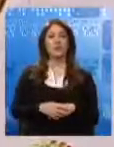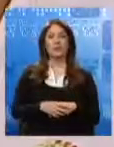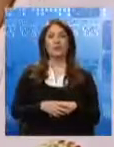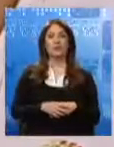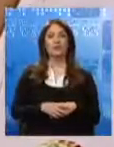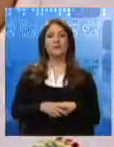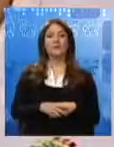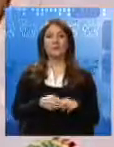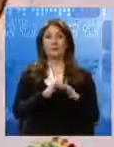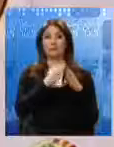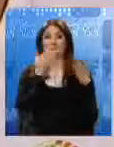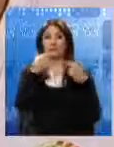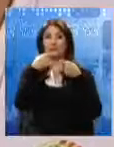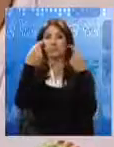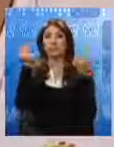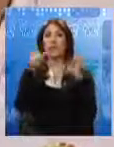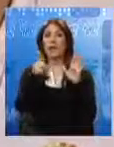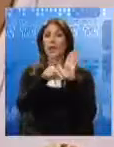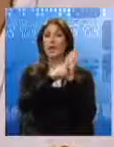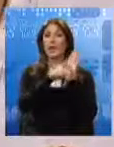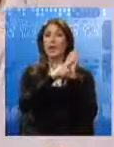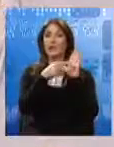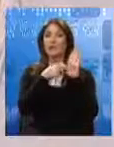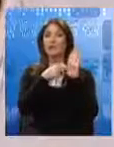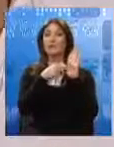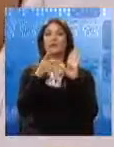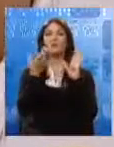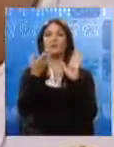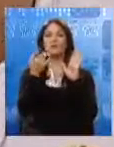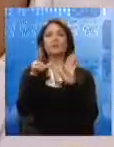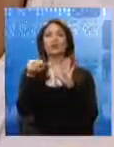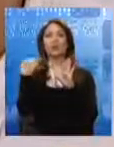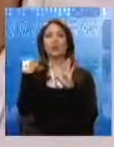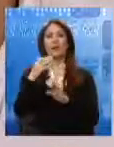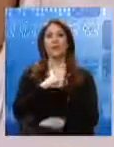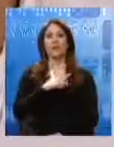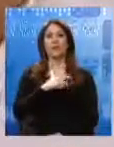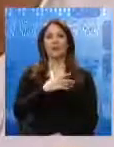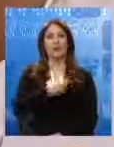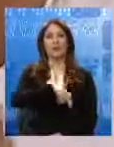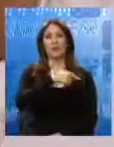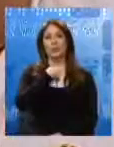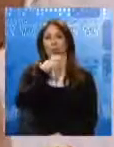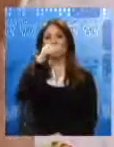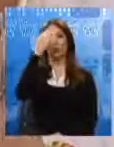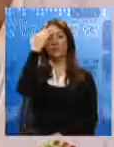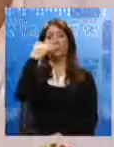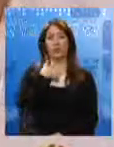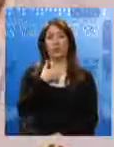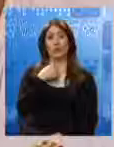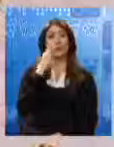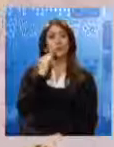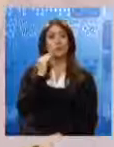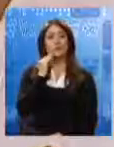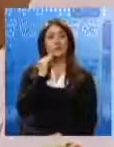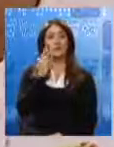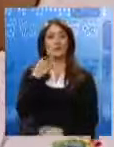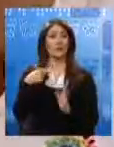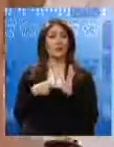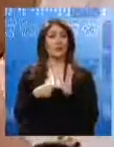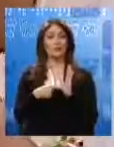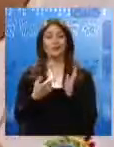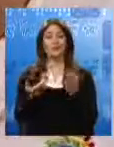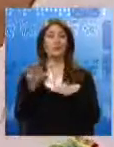prensa corrupta que la ley adolece y rigurosidad técnica o sea no sabemos de impuestos y yo soy especialista en economía pública por si acaso